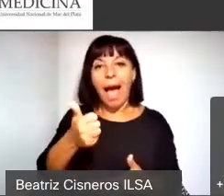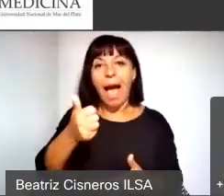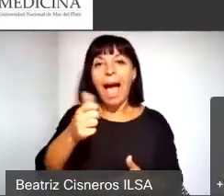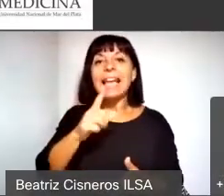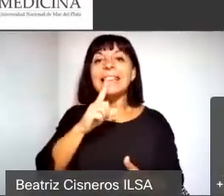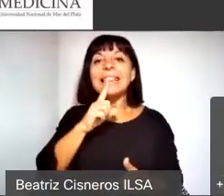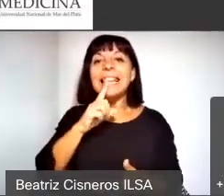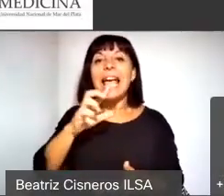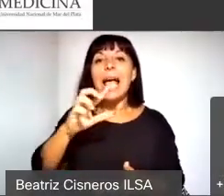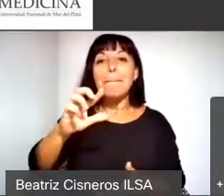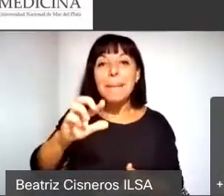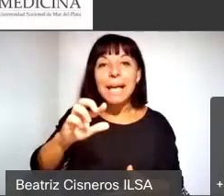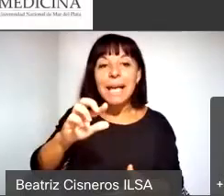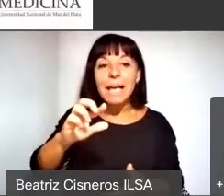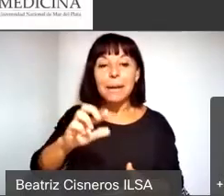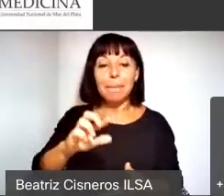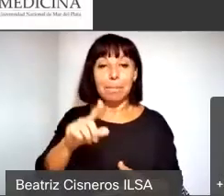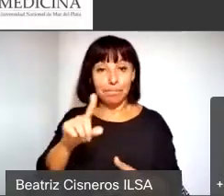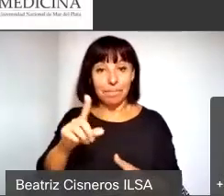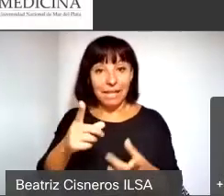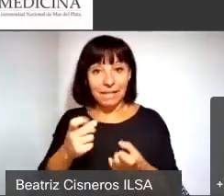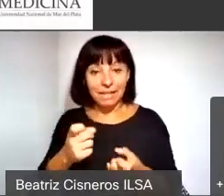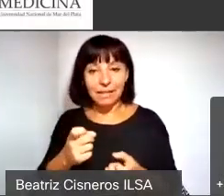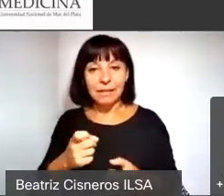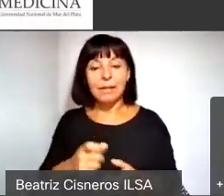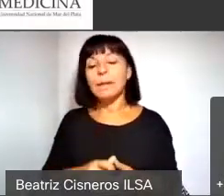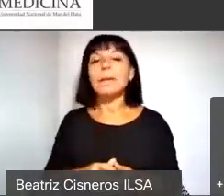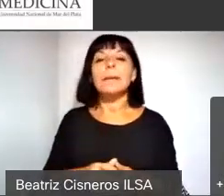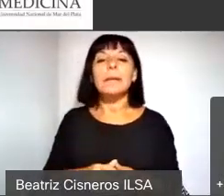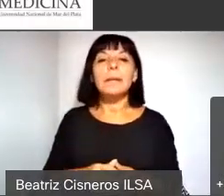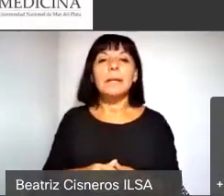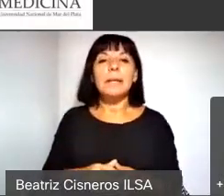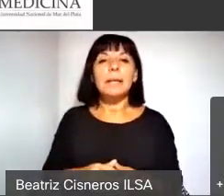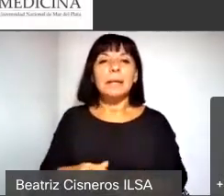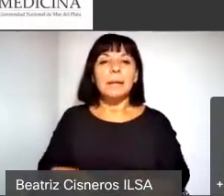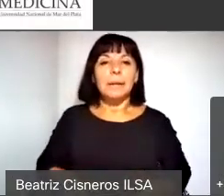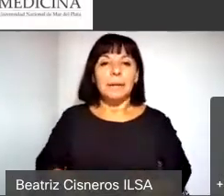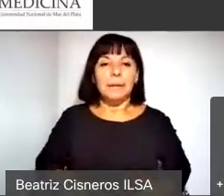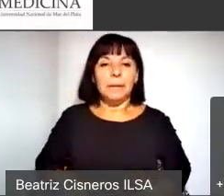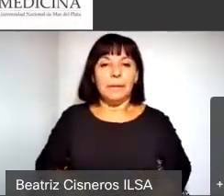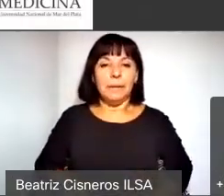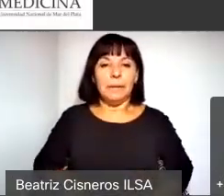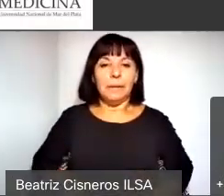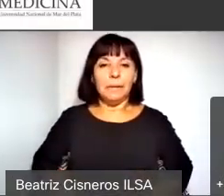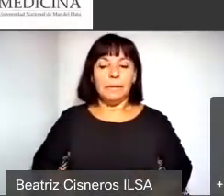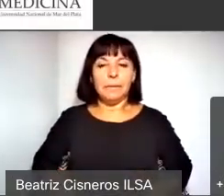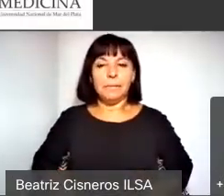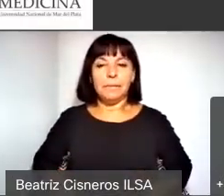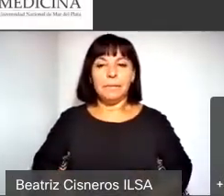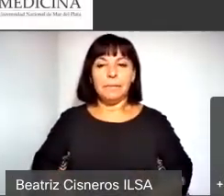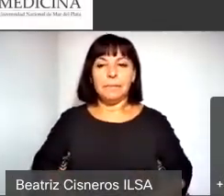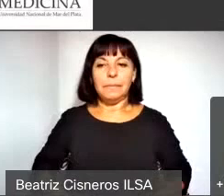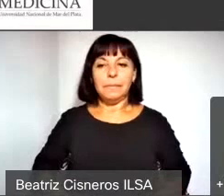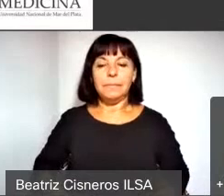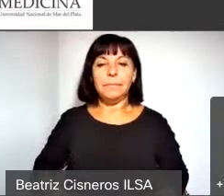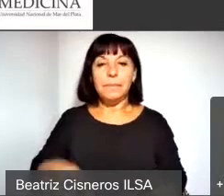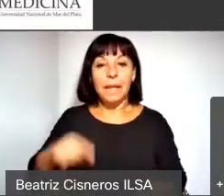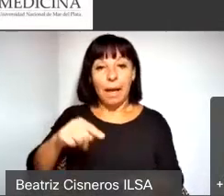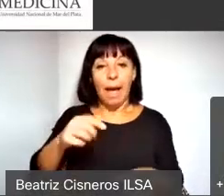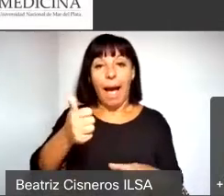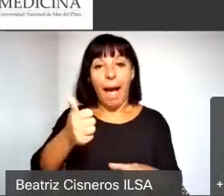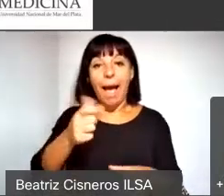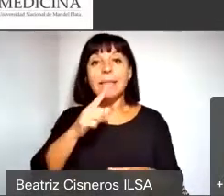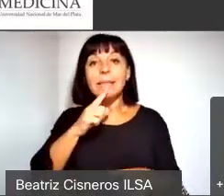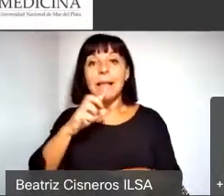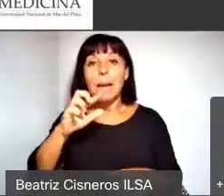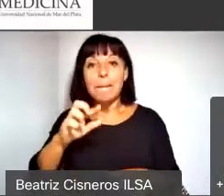la adenosina trifosfato, que van a escuchar, van a oír hablar de ella en muchas clases de aquí en adelante.